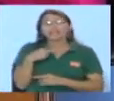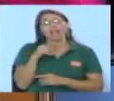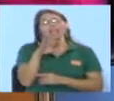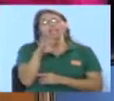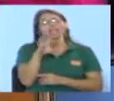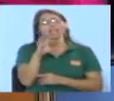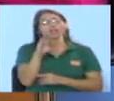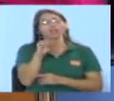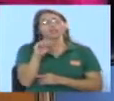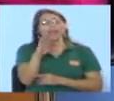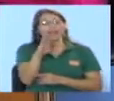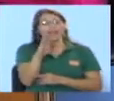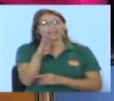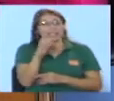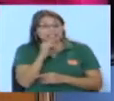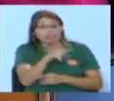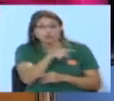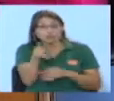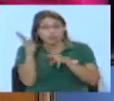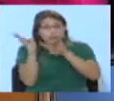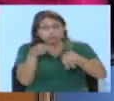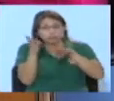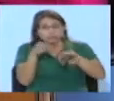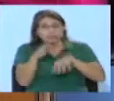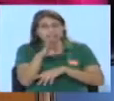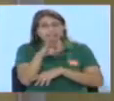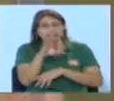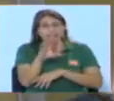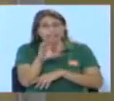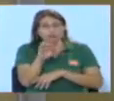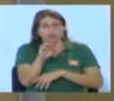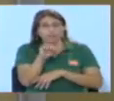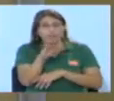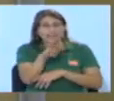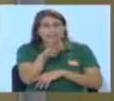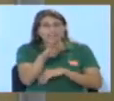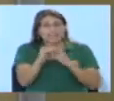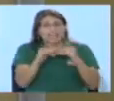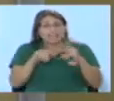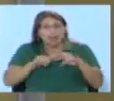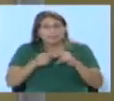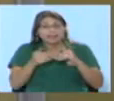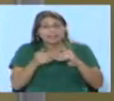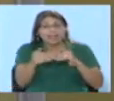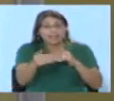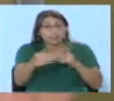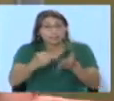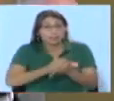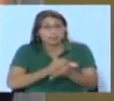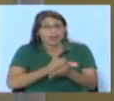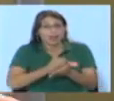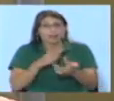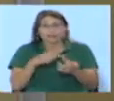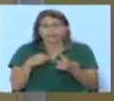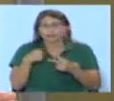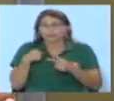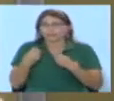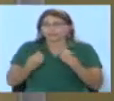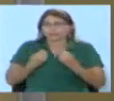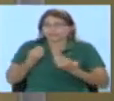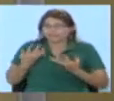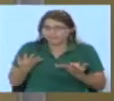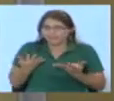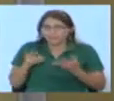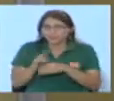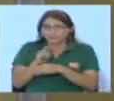usted está hasta trabajando con datos que son de hace varios años. Ajá. Entonces, primero, dígame cuánto es,